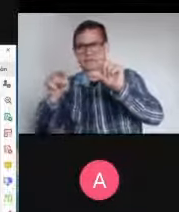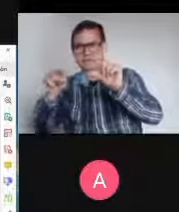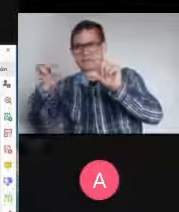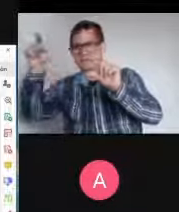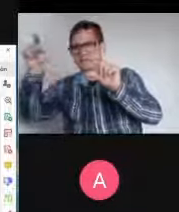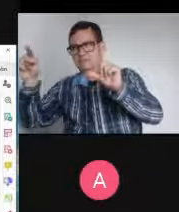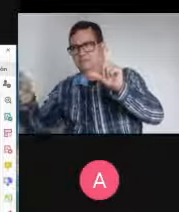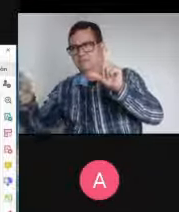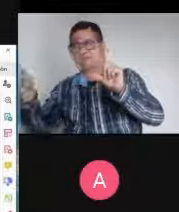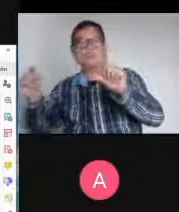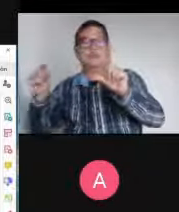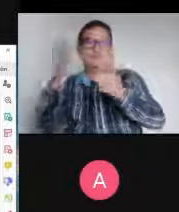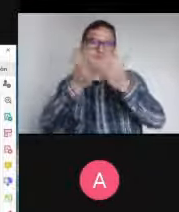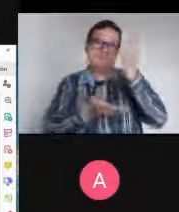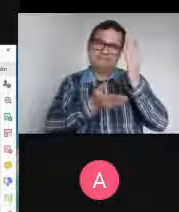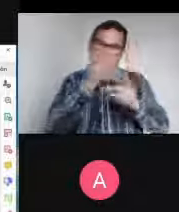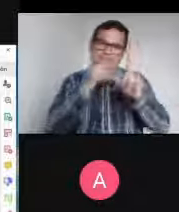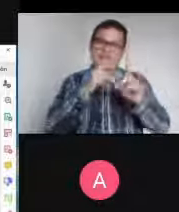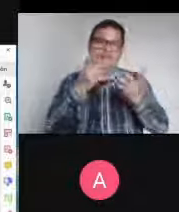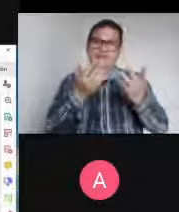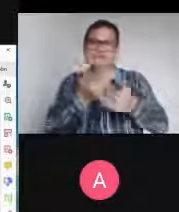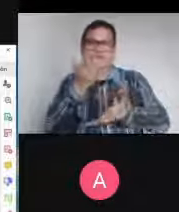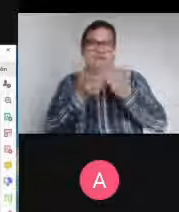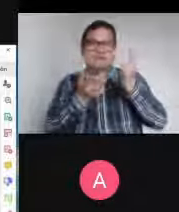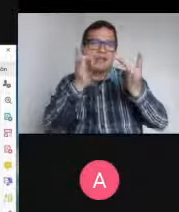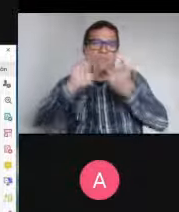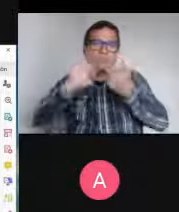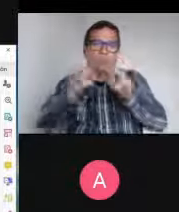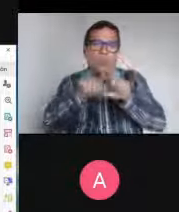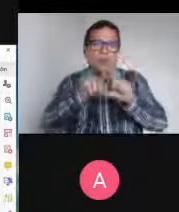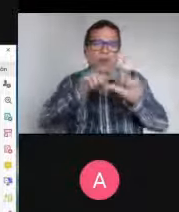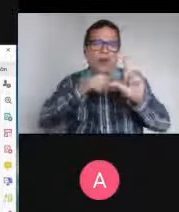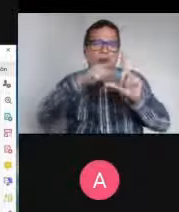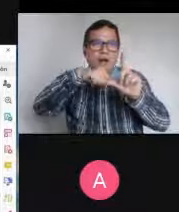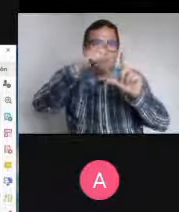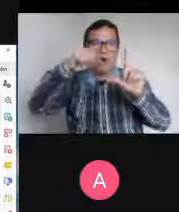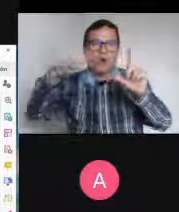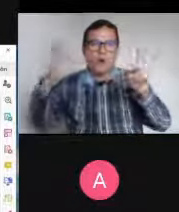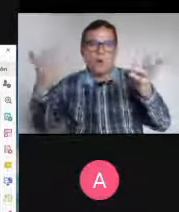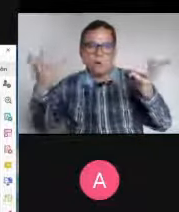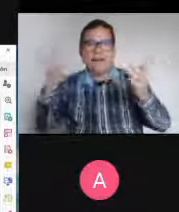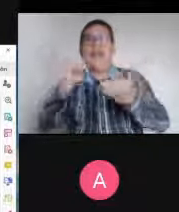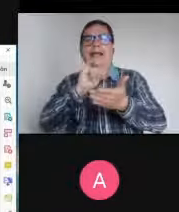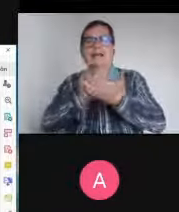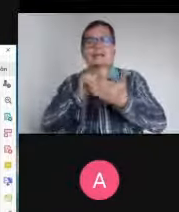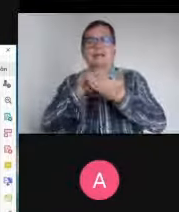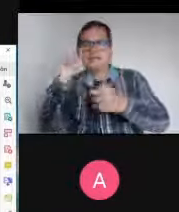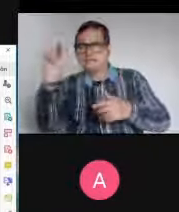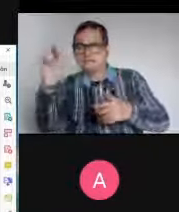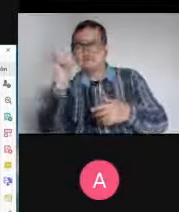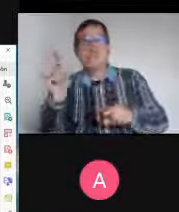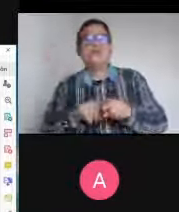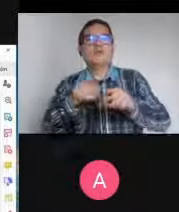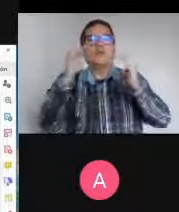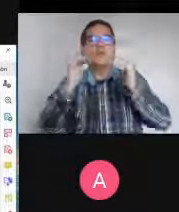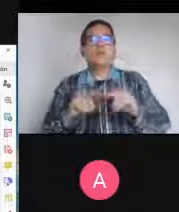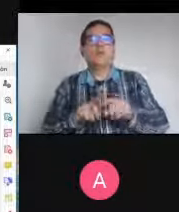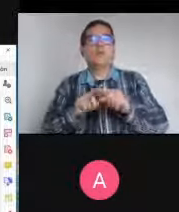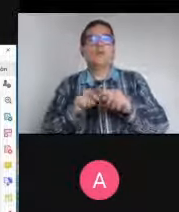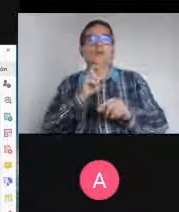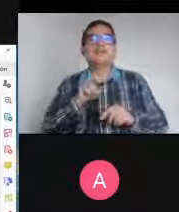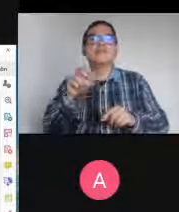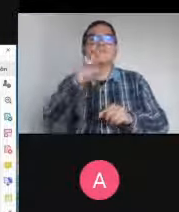simulador también nos va a permitir cuadrar el tipo de onda que necesitemos. Y finalmente, pues hay otro botoncito muy importante que es el nivel de